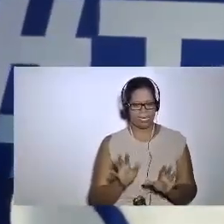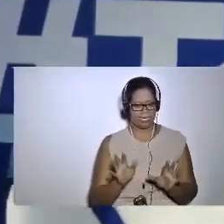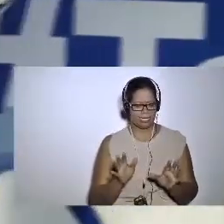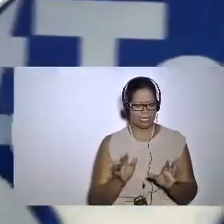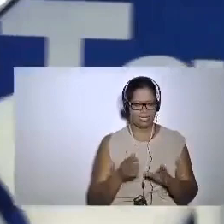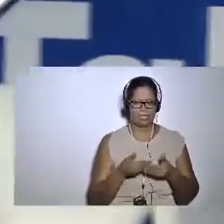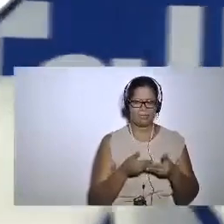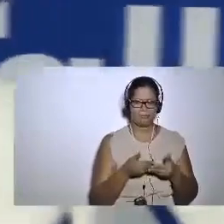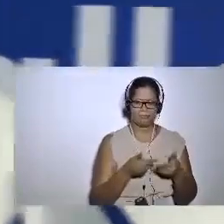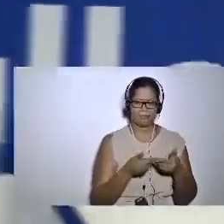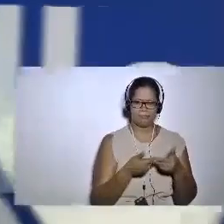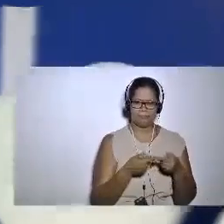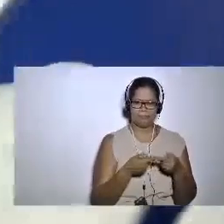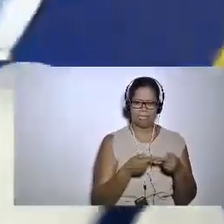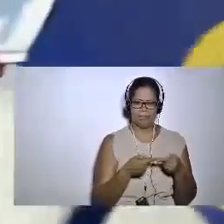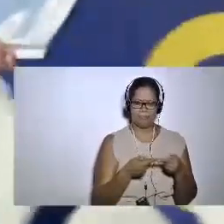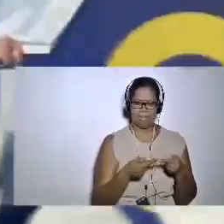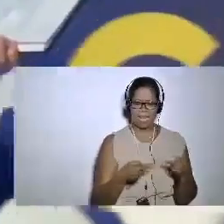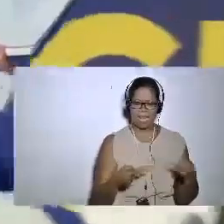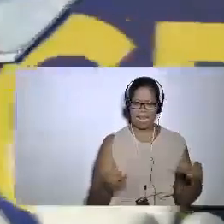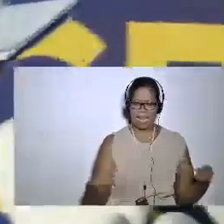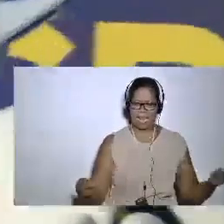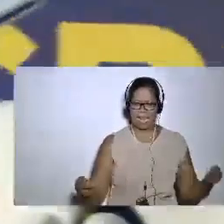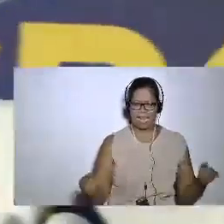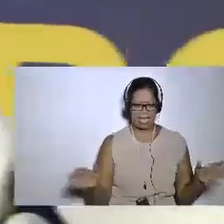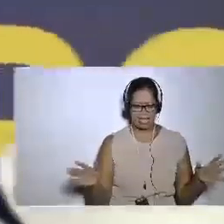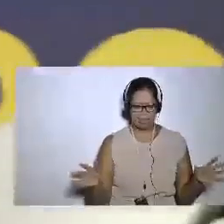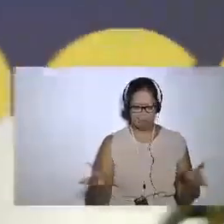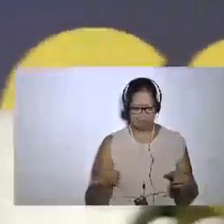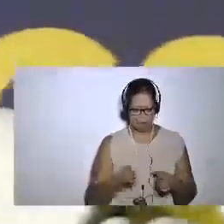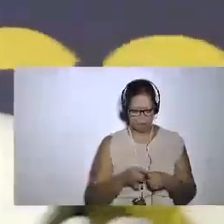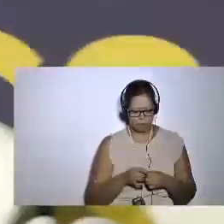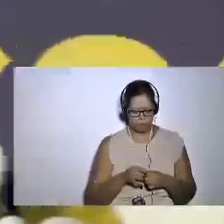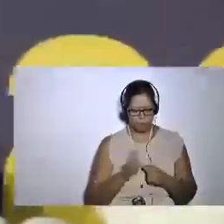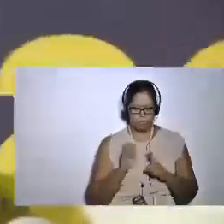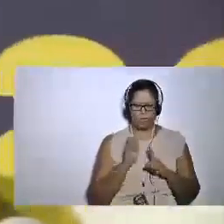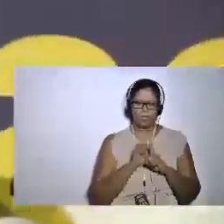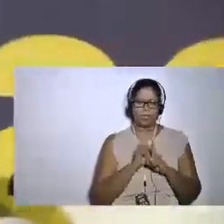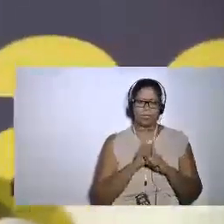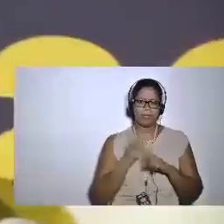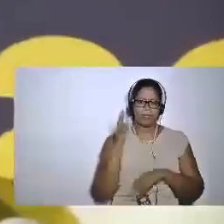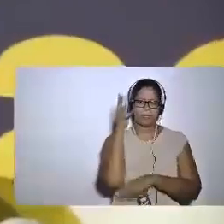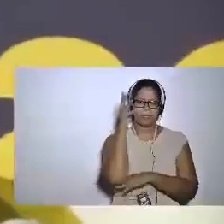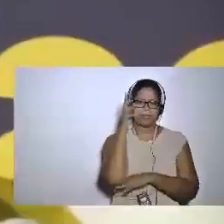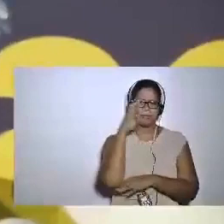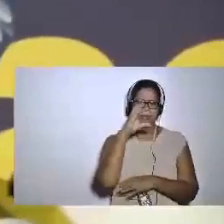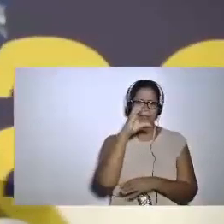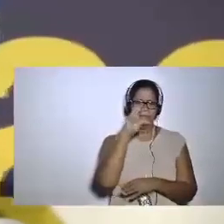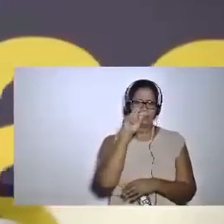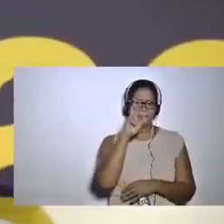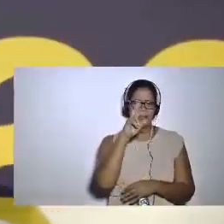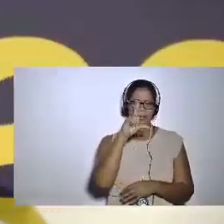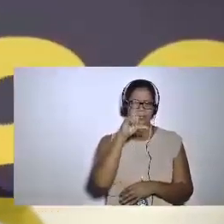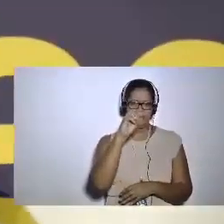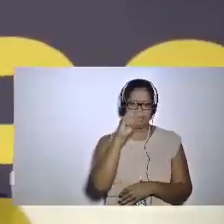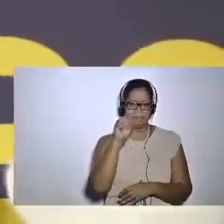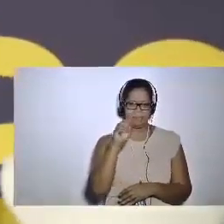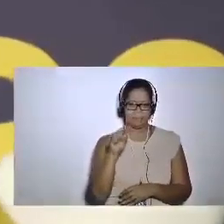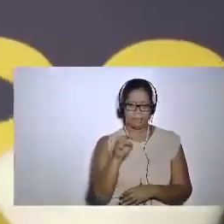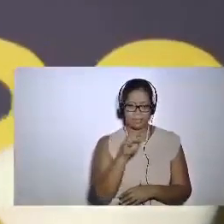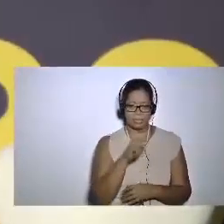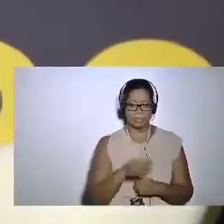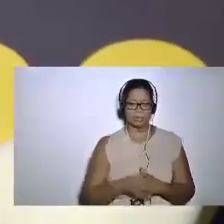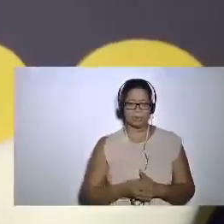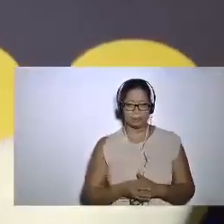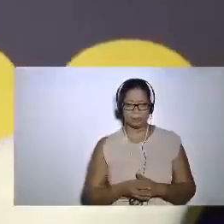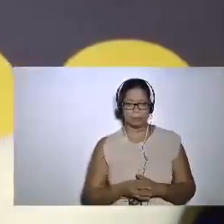Bueno, no voy a tardar mucho hablando de esto, pero sí quisiera mencionar, este es un tema potencial que Carlos habló en una conferencia y